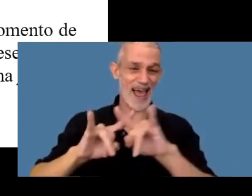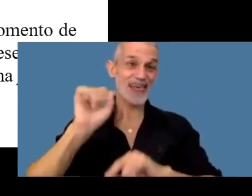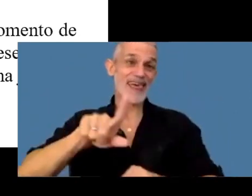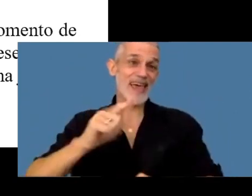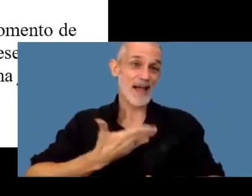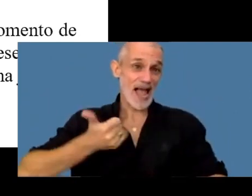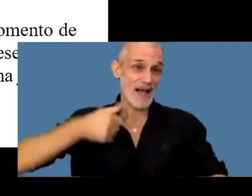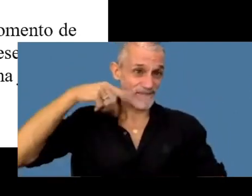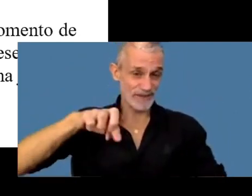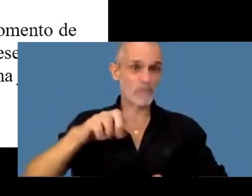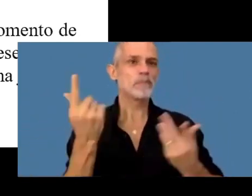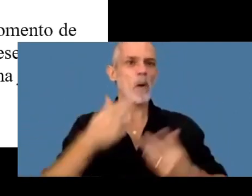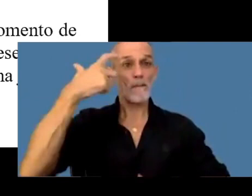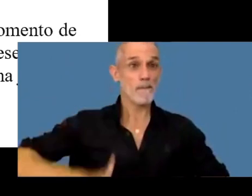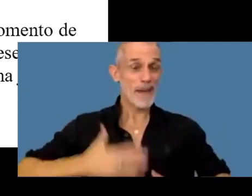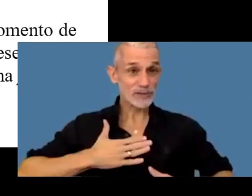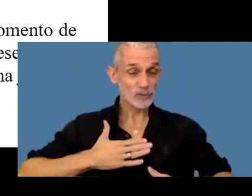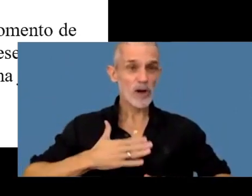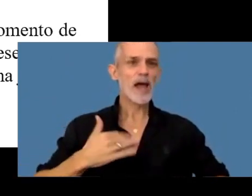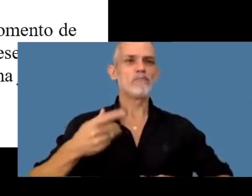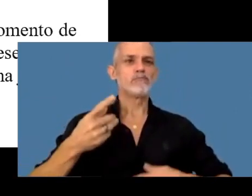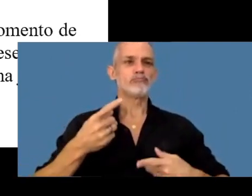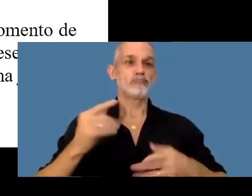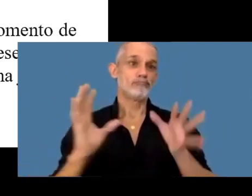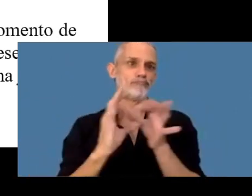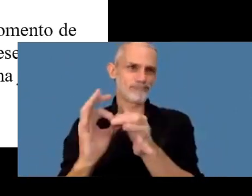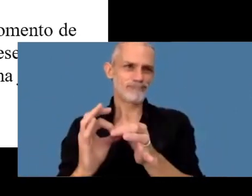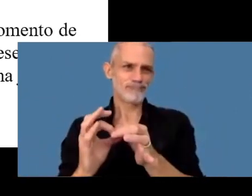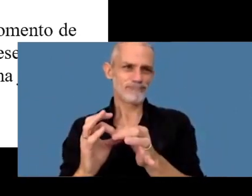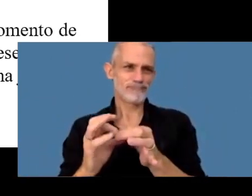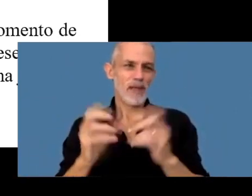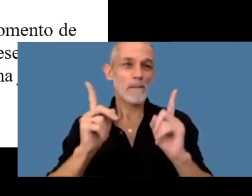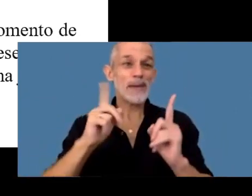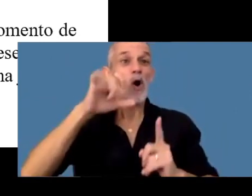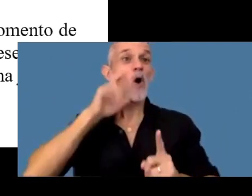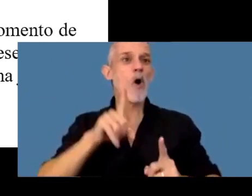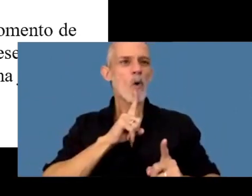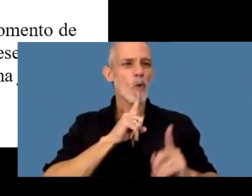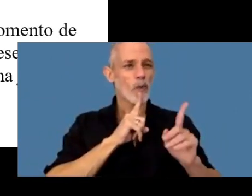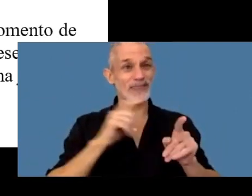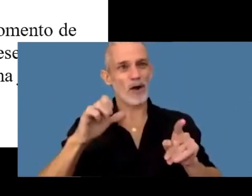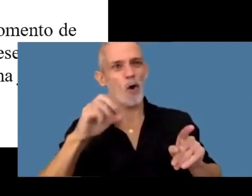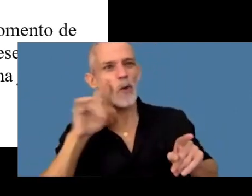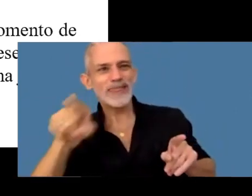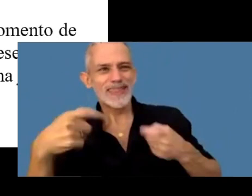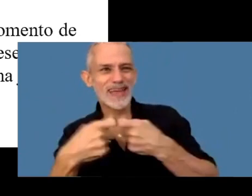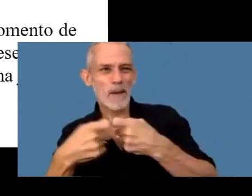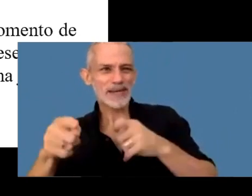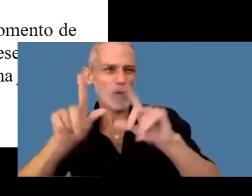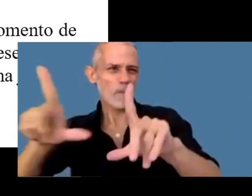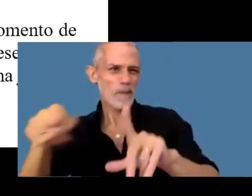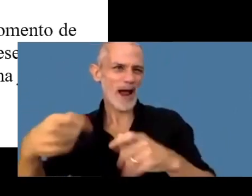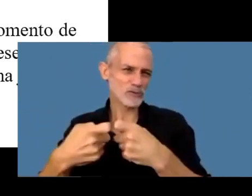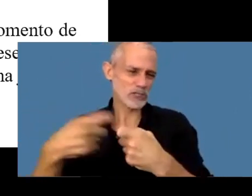que se vincula a su propio quit, el quit de la entidad de la persona jurídica. Por ejemplo, en